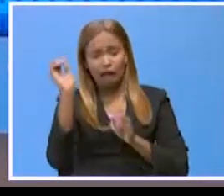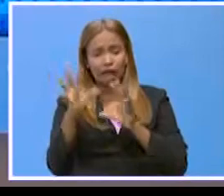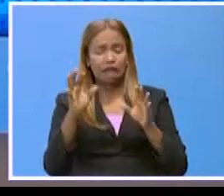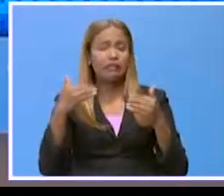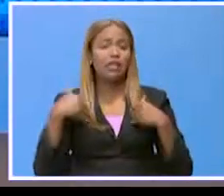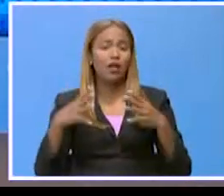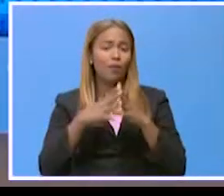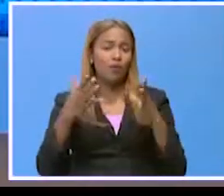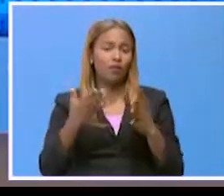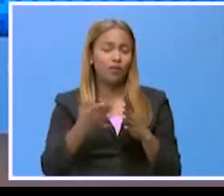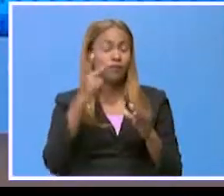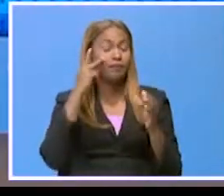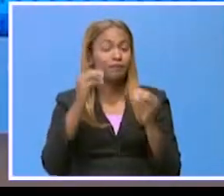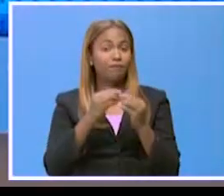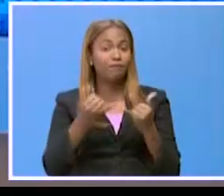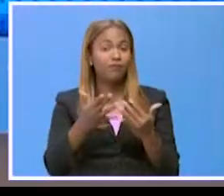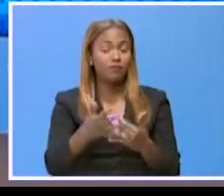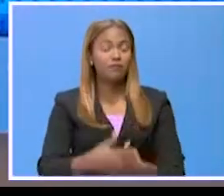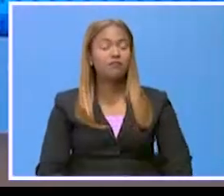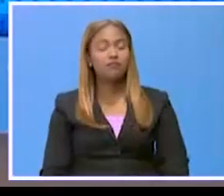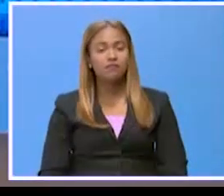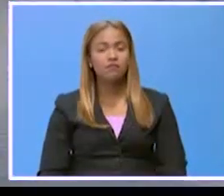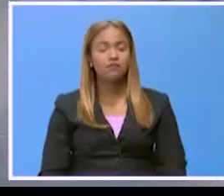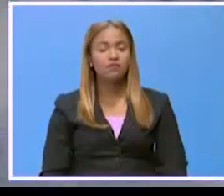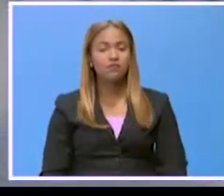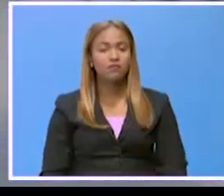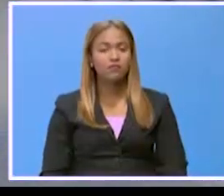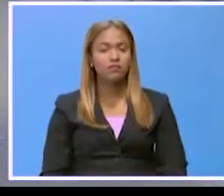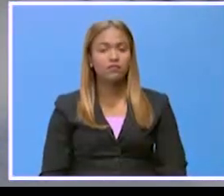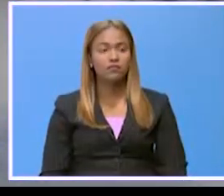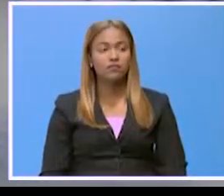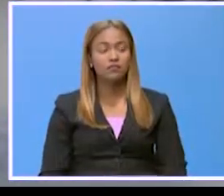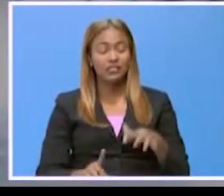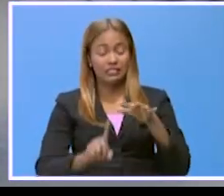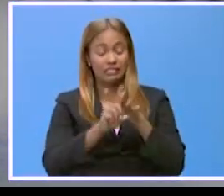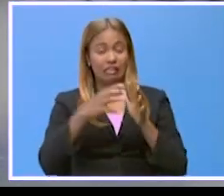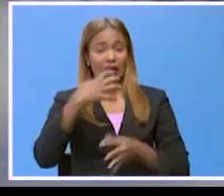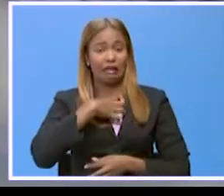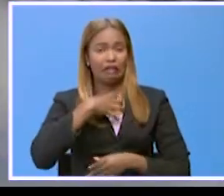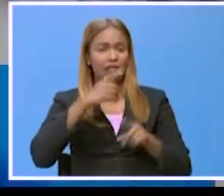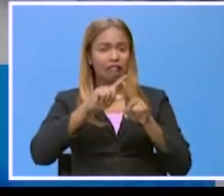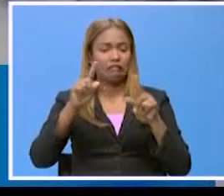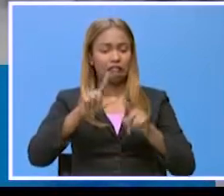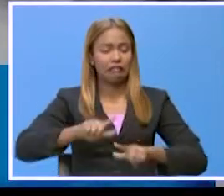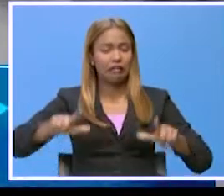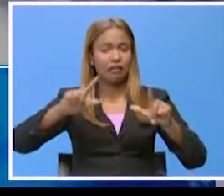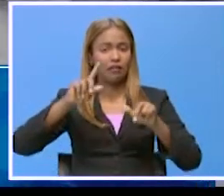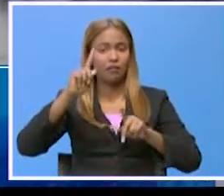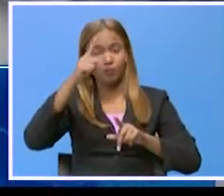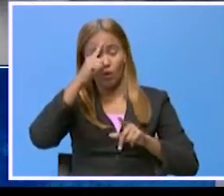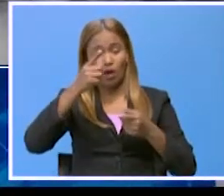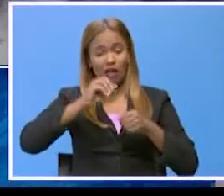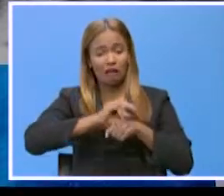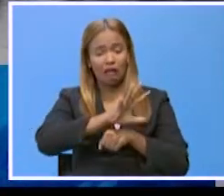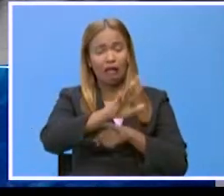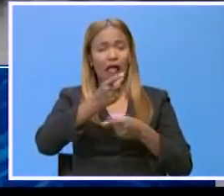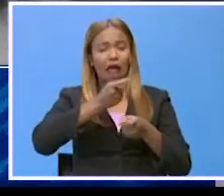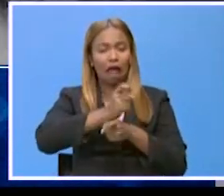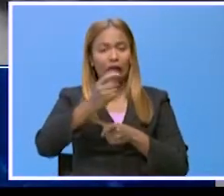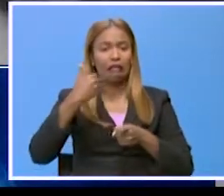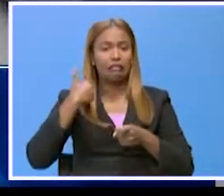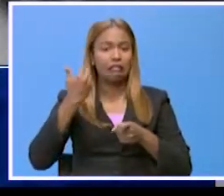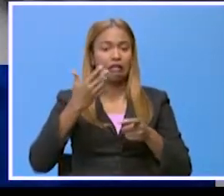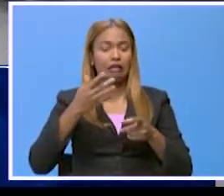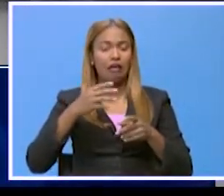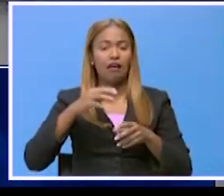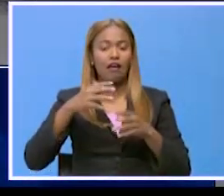sólidos estarlo pues nos completa la información ante las quejas de diversos sectores con relación a la contaminación que producen una